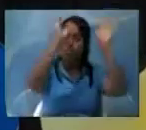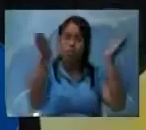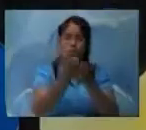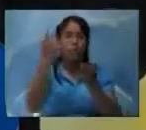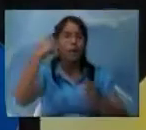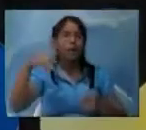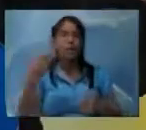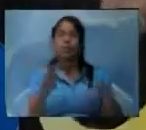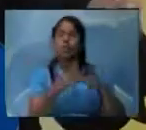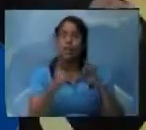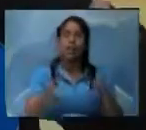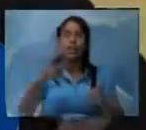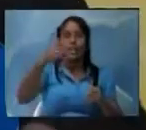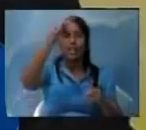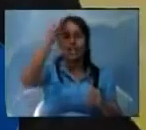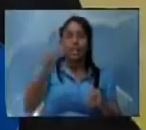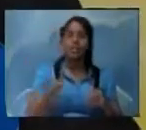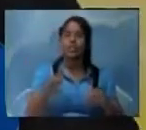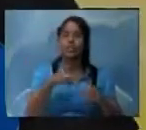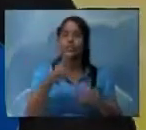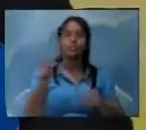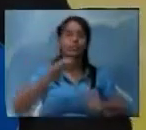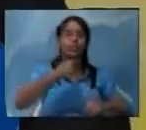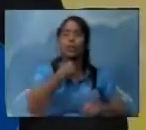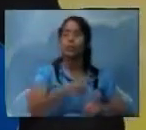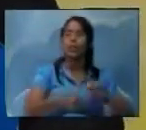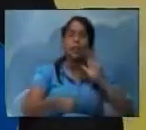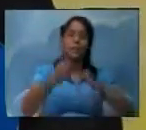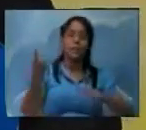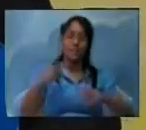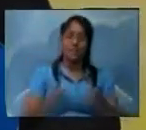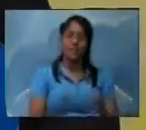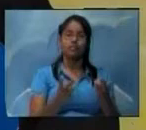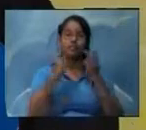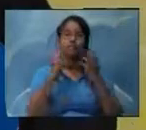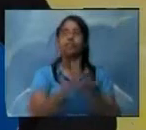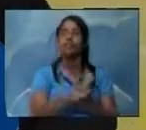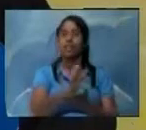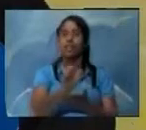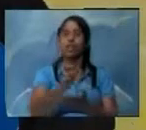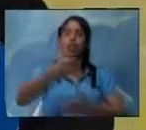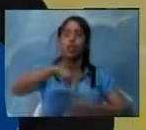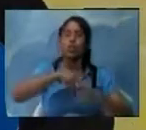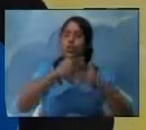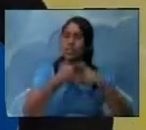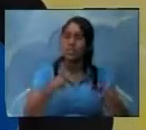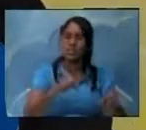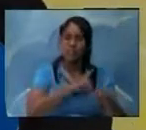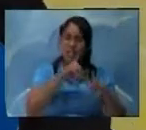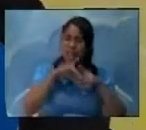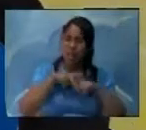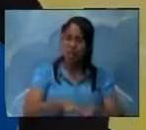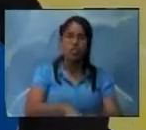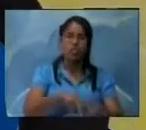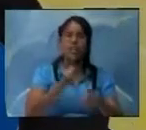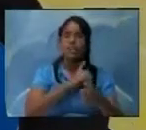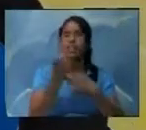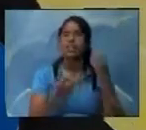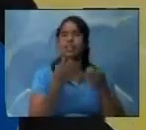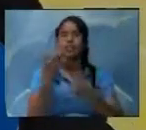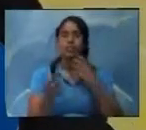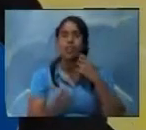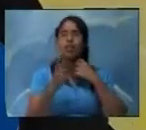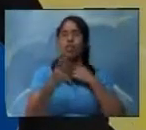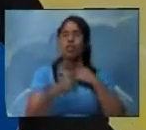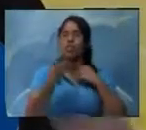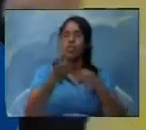que todo aquel que en Él cree no se pierda, mas tenga vida eterna. Nos libra de la condenación y del infierno.